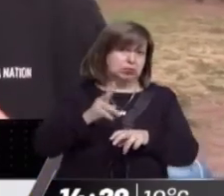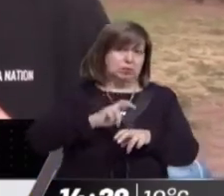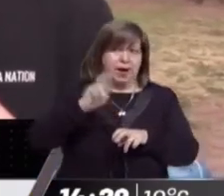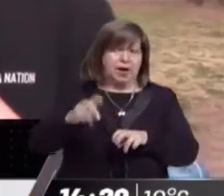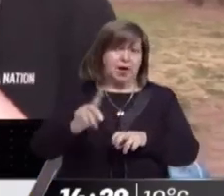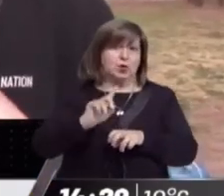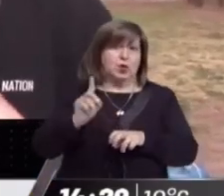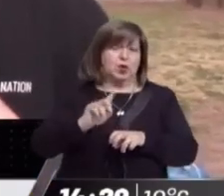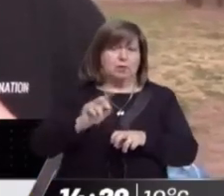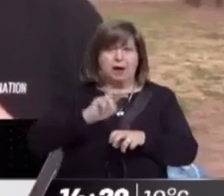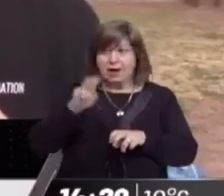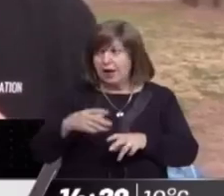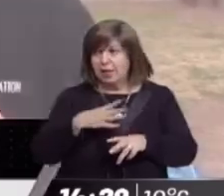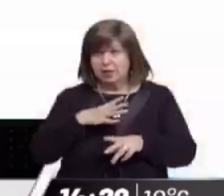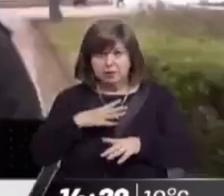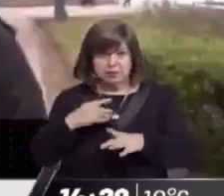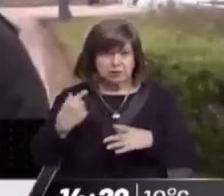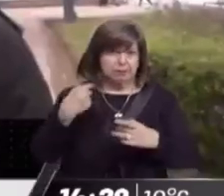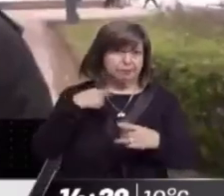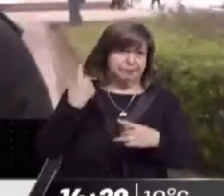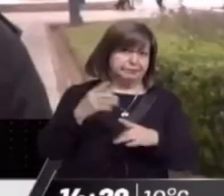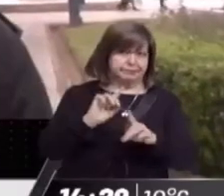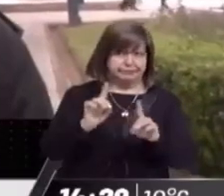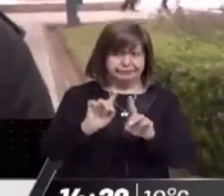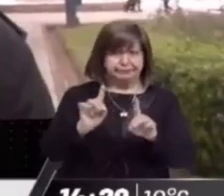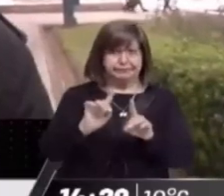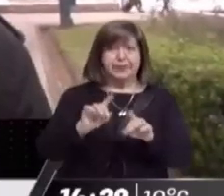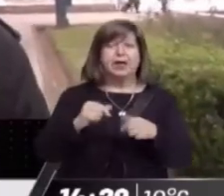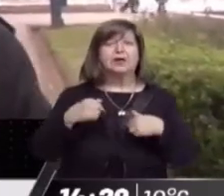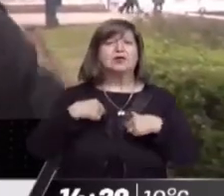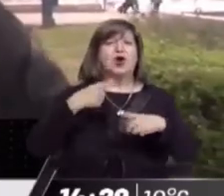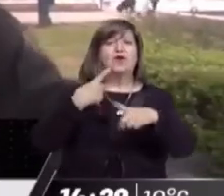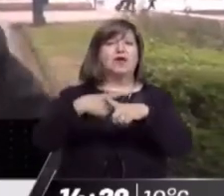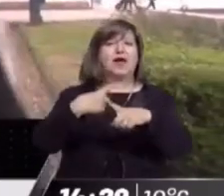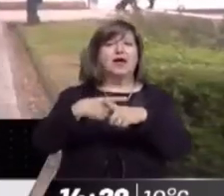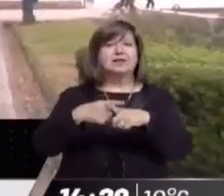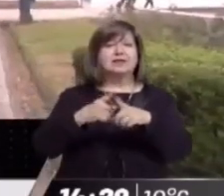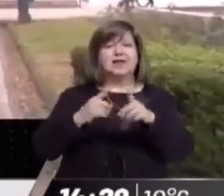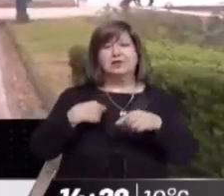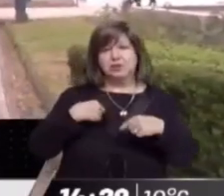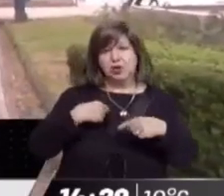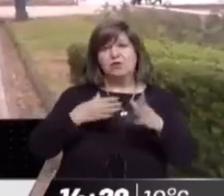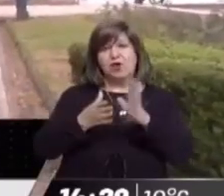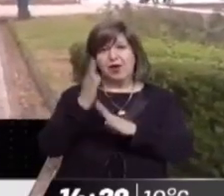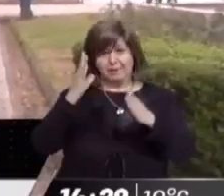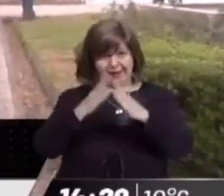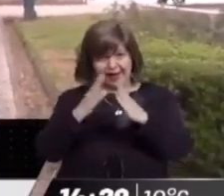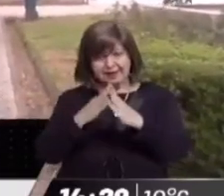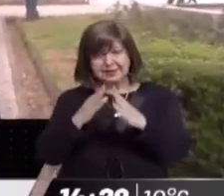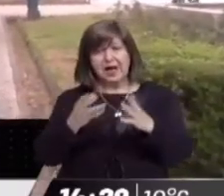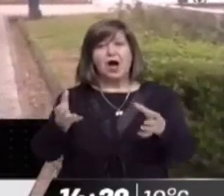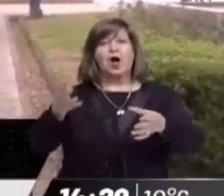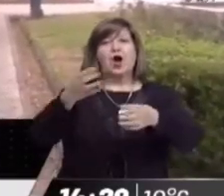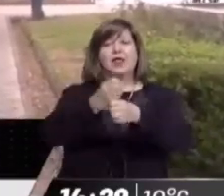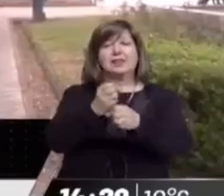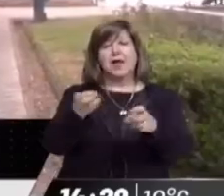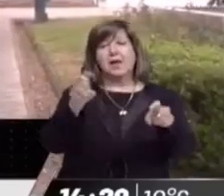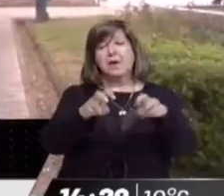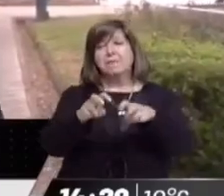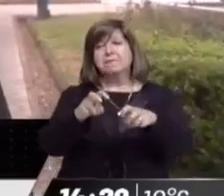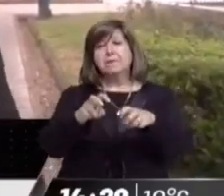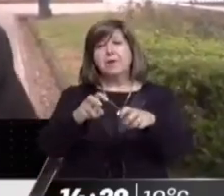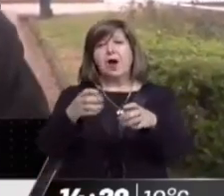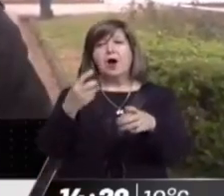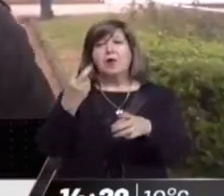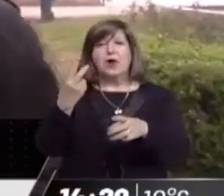bajar porque te bajás y fuiste. Saliendo así de una fiesta, me ha tocado ir, por ejemplo, a mi casa y que dos personas, un grupo